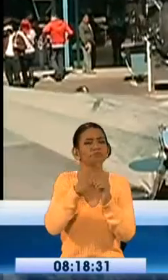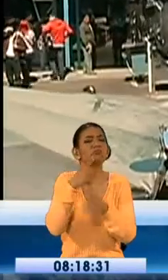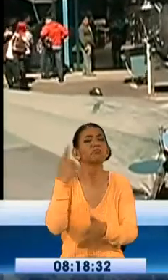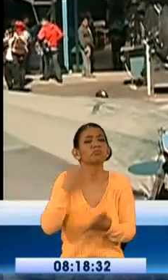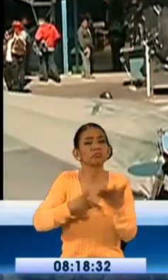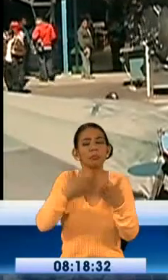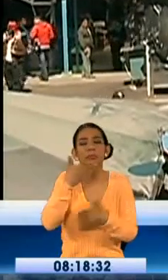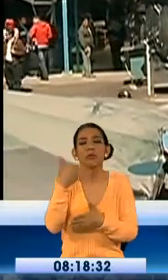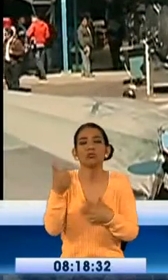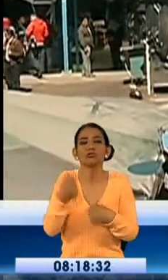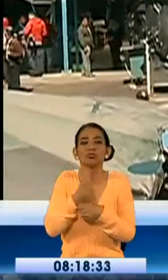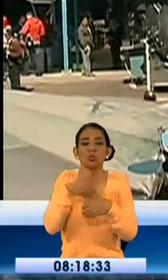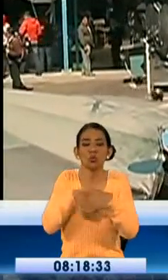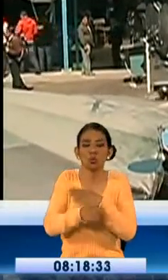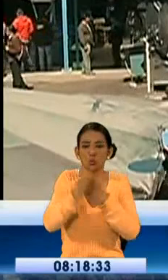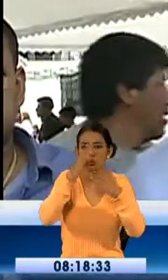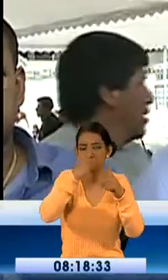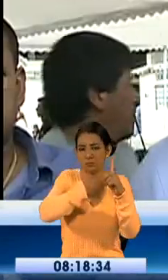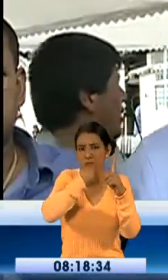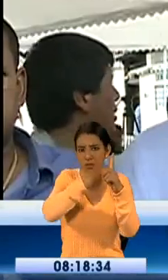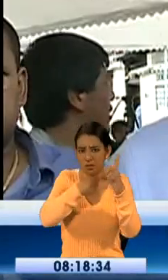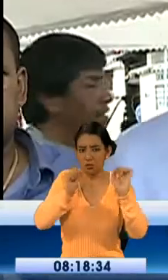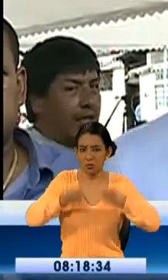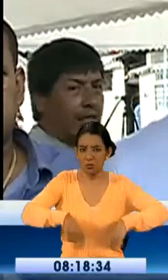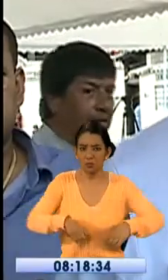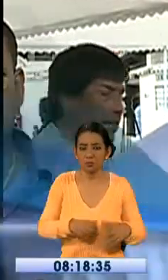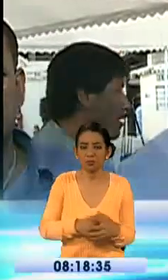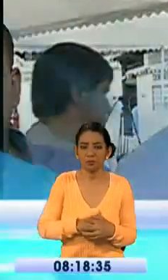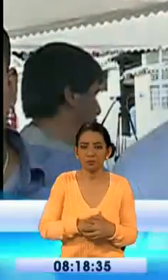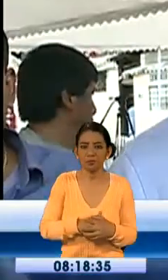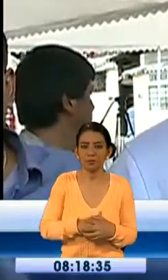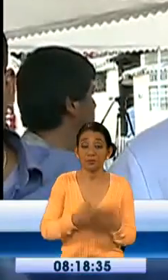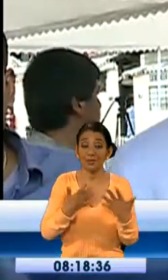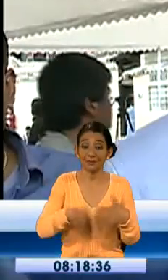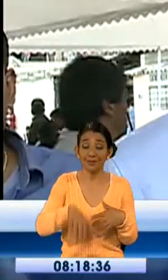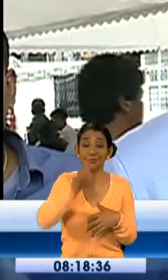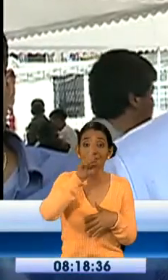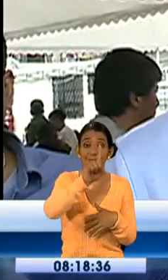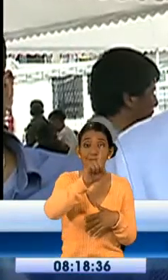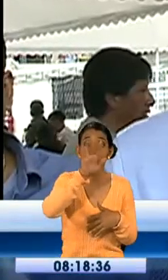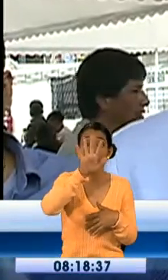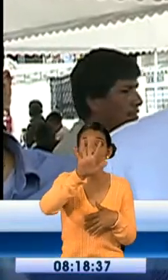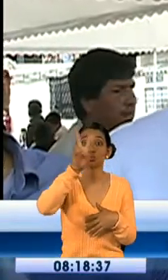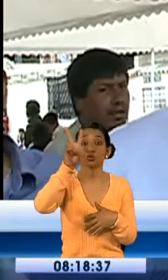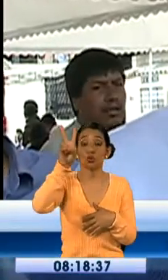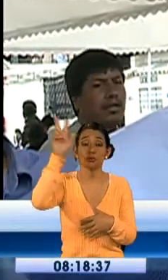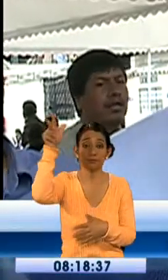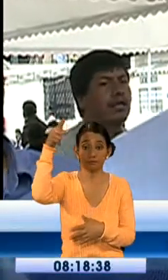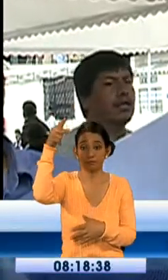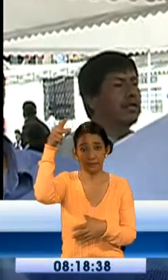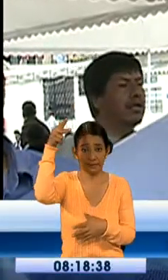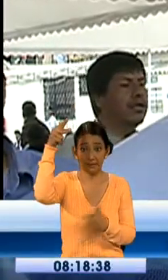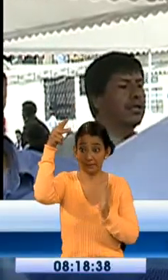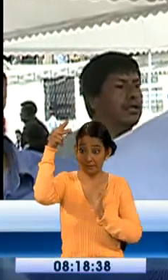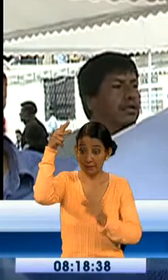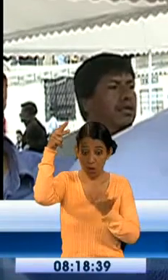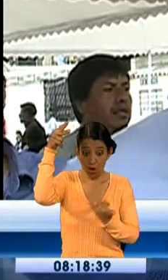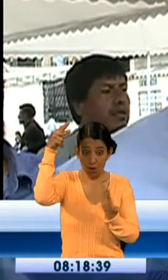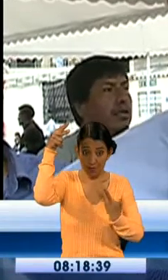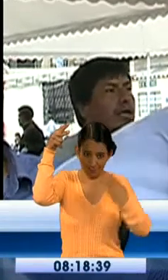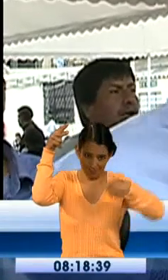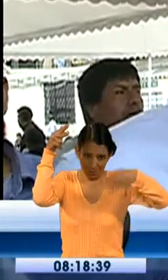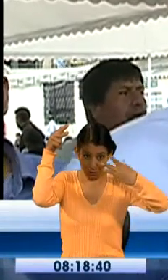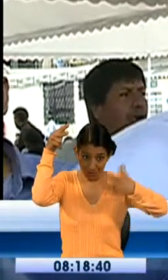la seguridad dentro de los establecimientos. Estas 152 cámaras de videovigilancia que estamos instalando a partir del día de hoy